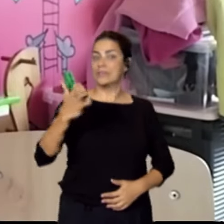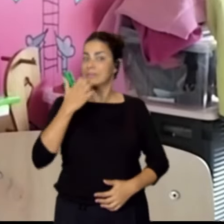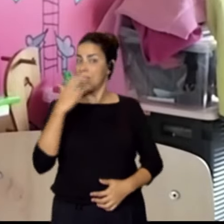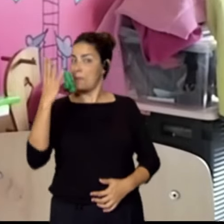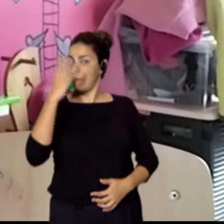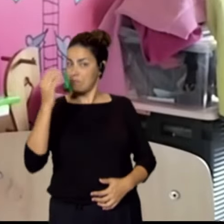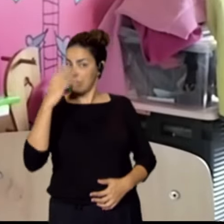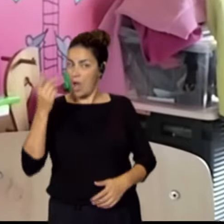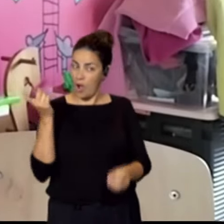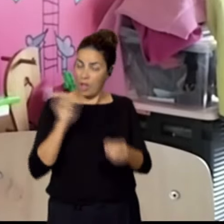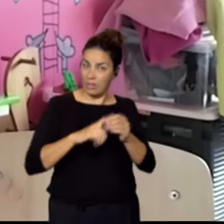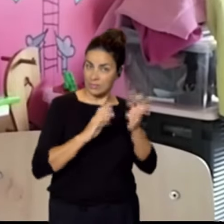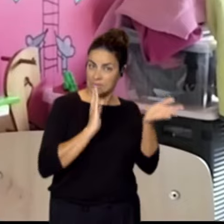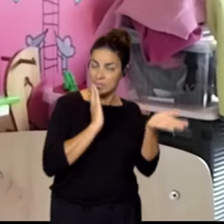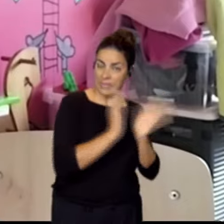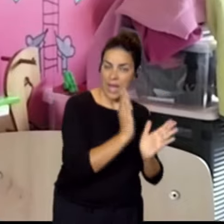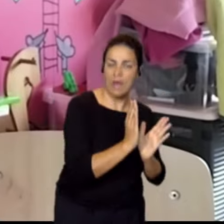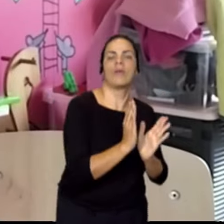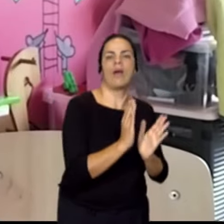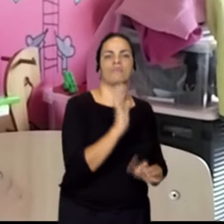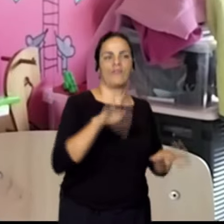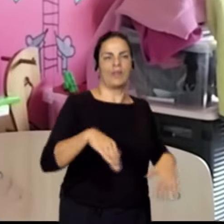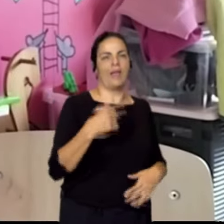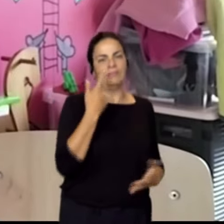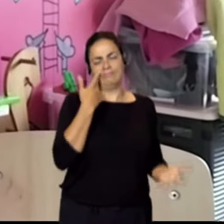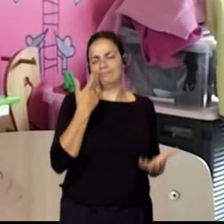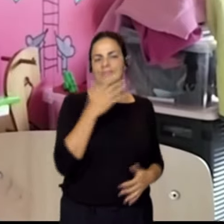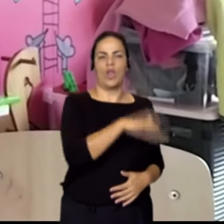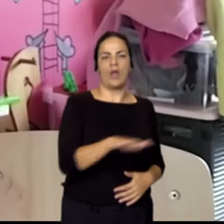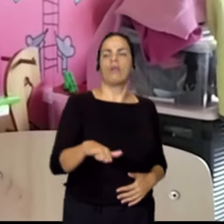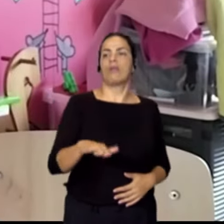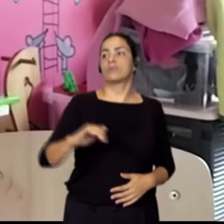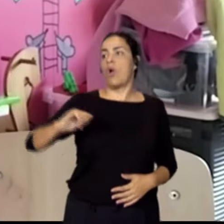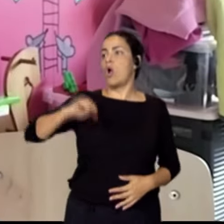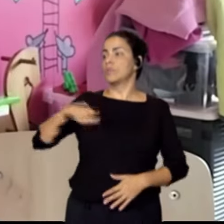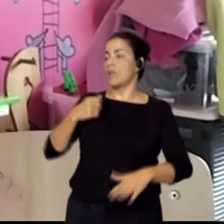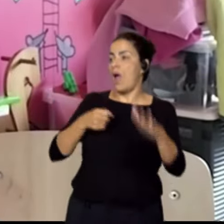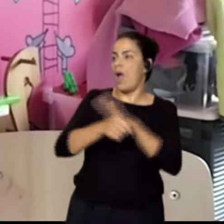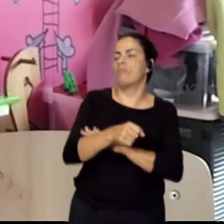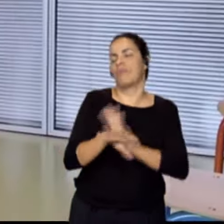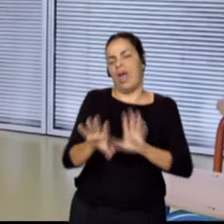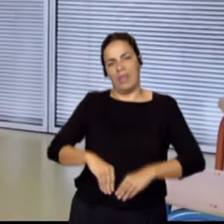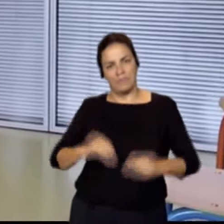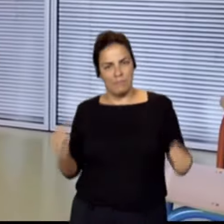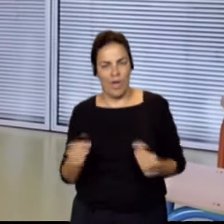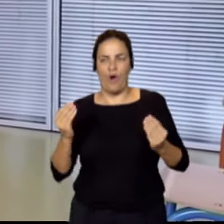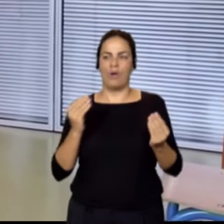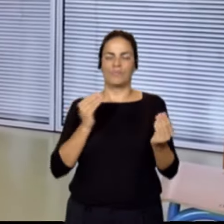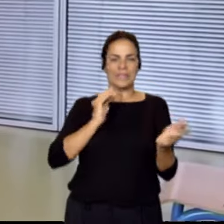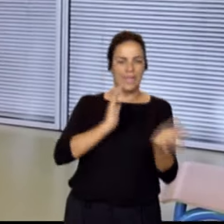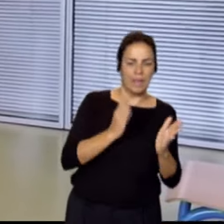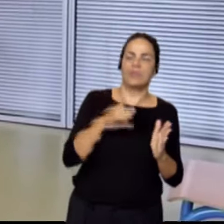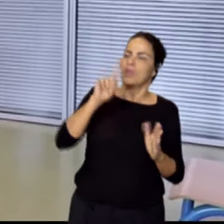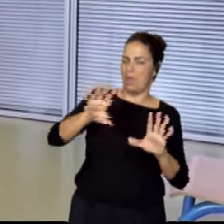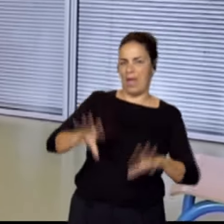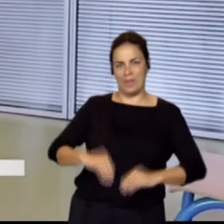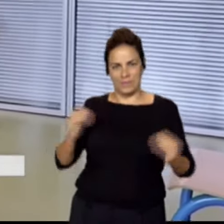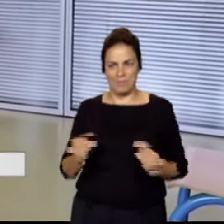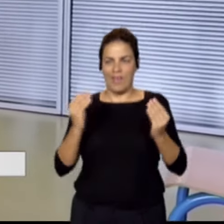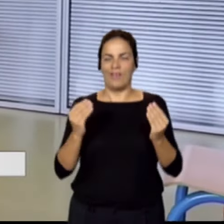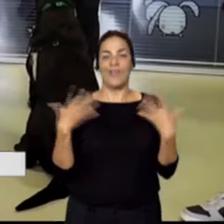terapia pues son niños que aceptan mejor la hospitalización que aceptan mejor los tratamientos juegos y risas junto a los